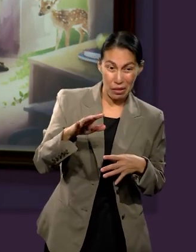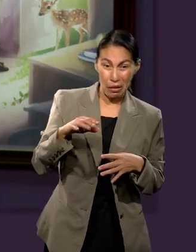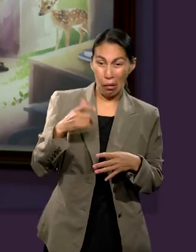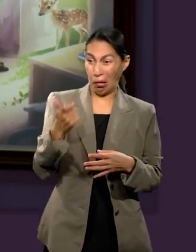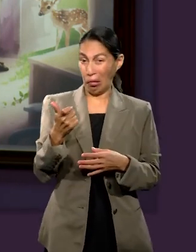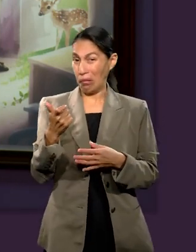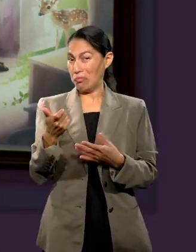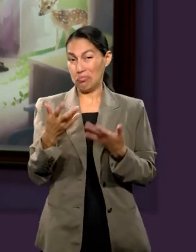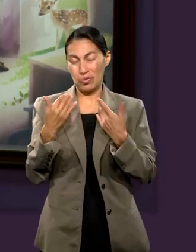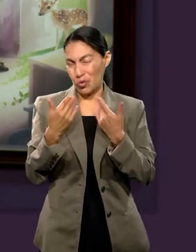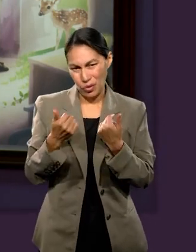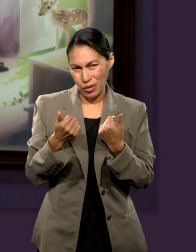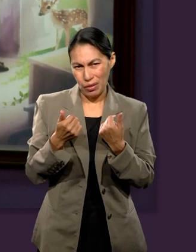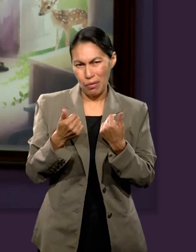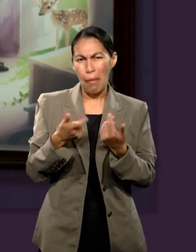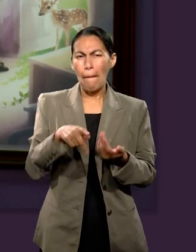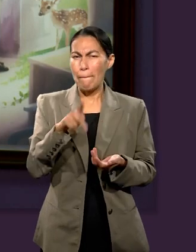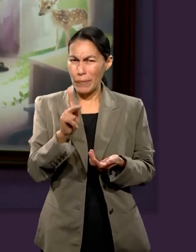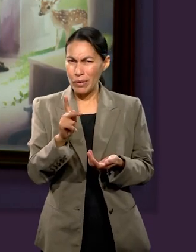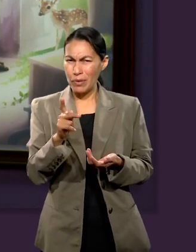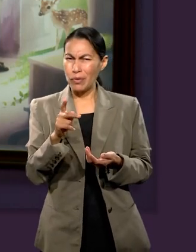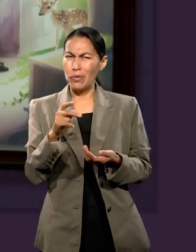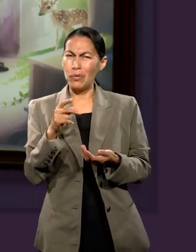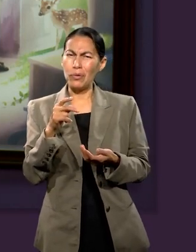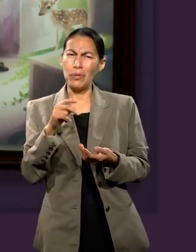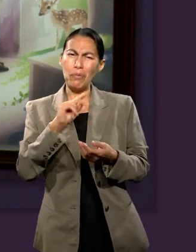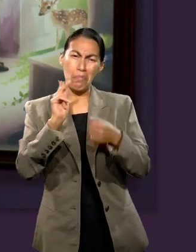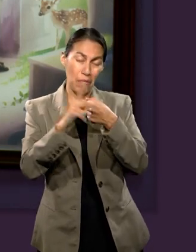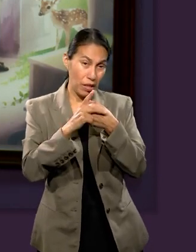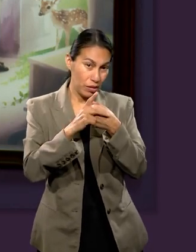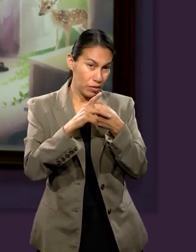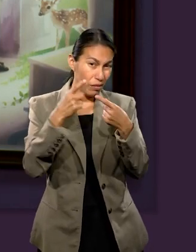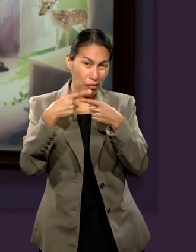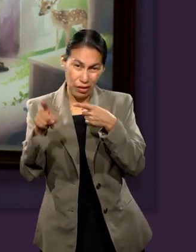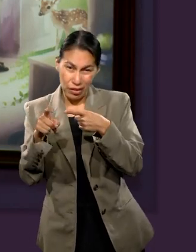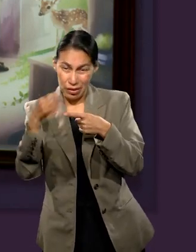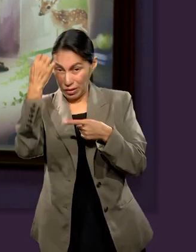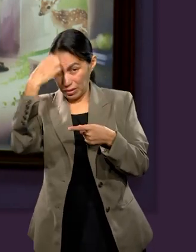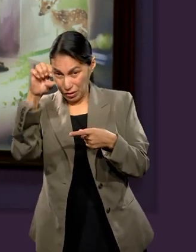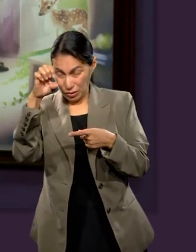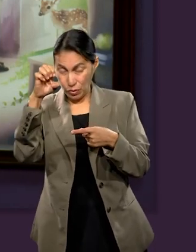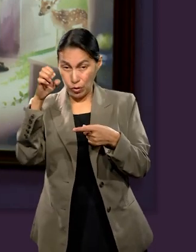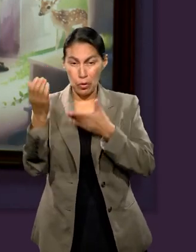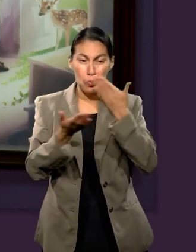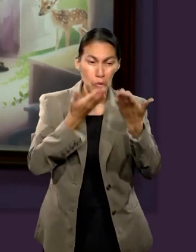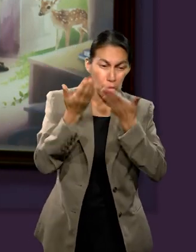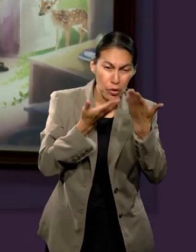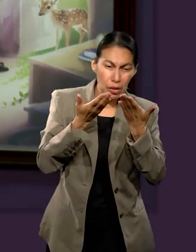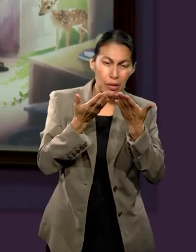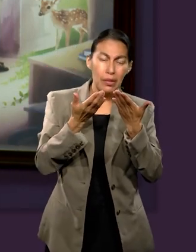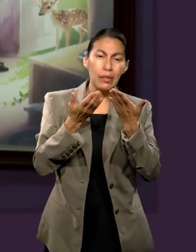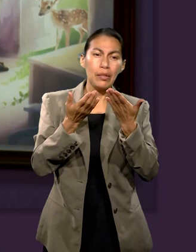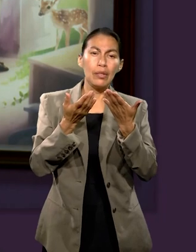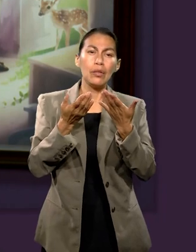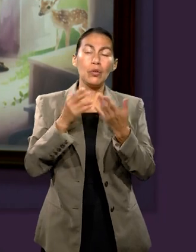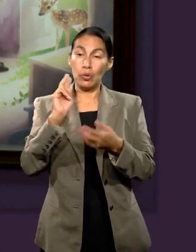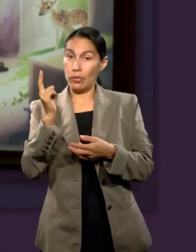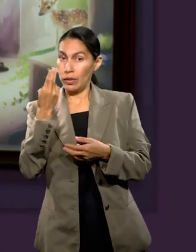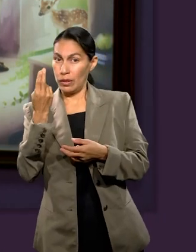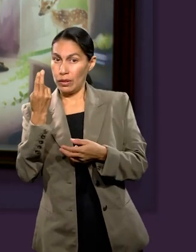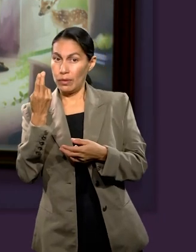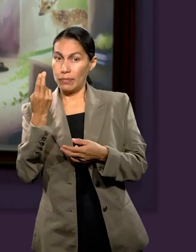tenemos los recursos para estudiar pero el estudiar en un país extranjero en la universidad cristiana